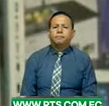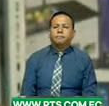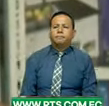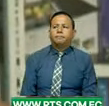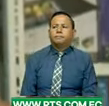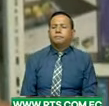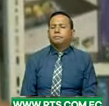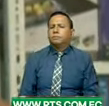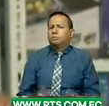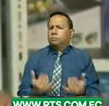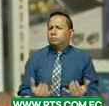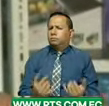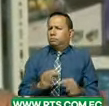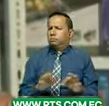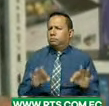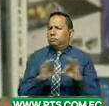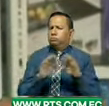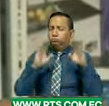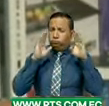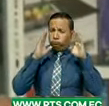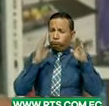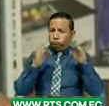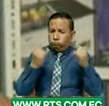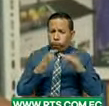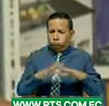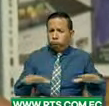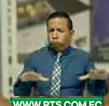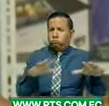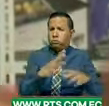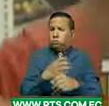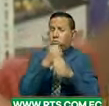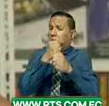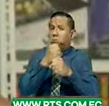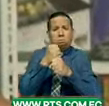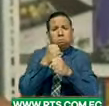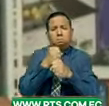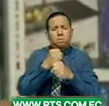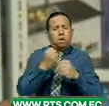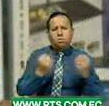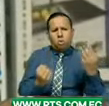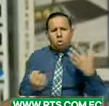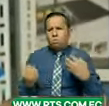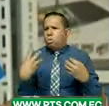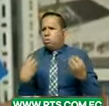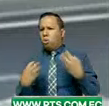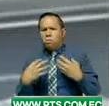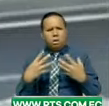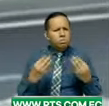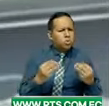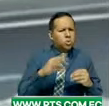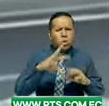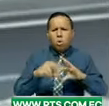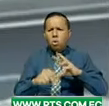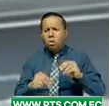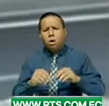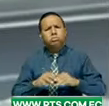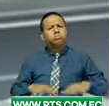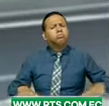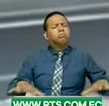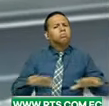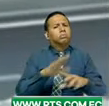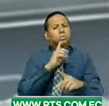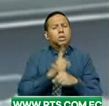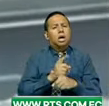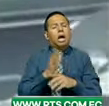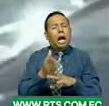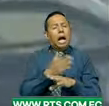Hay que estar pendiente porque hay bastante inseguridad. Tú escuchas que robaron por aquí, que robaron por allá. Bueno. Por el sector del ex